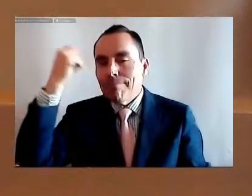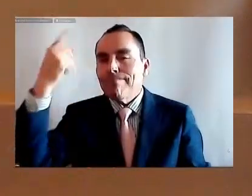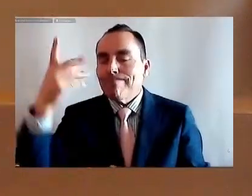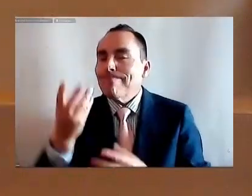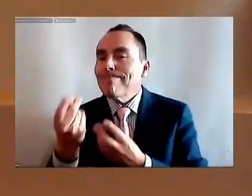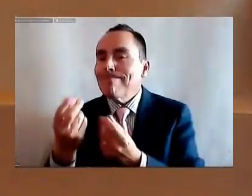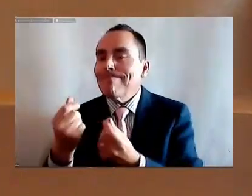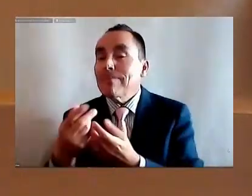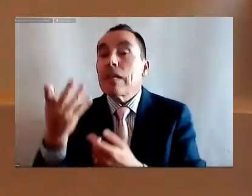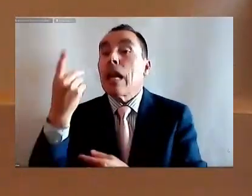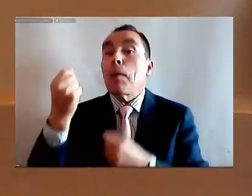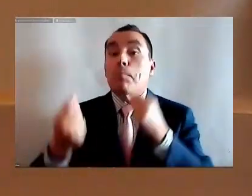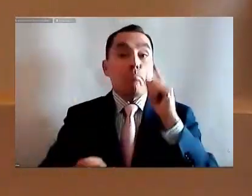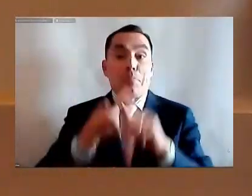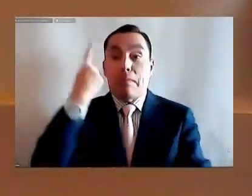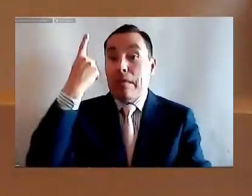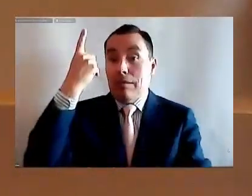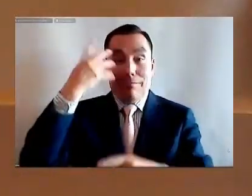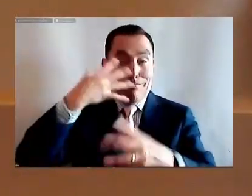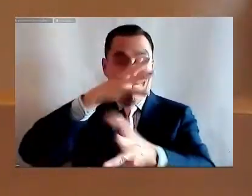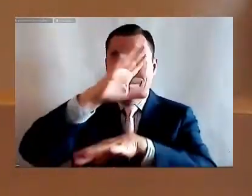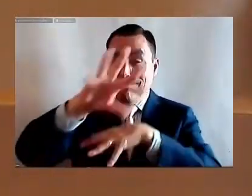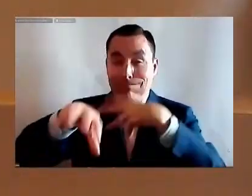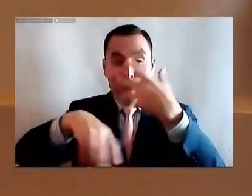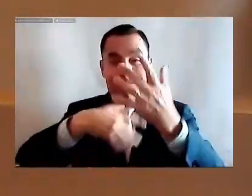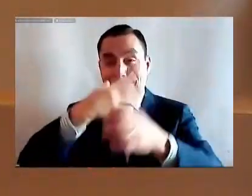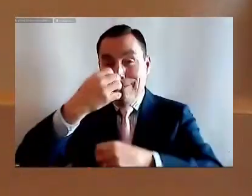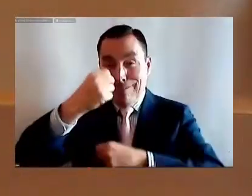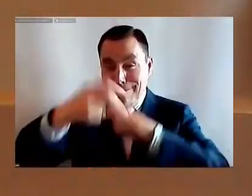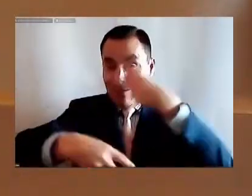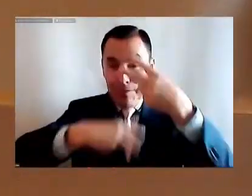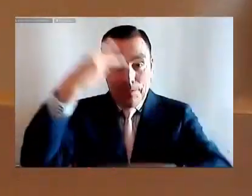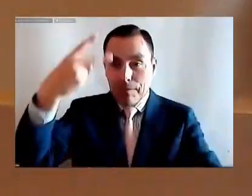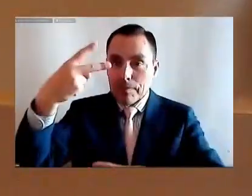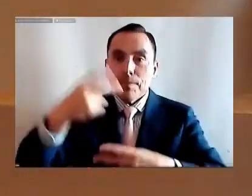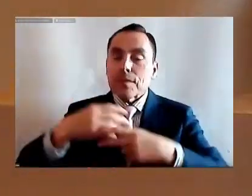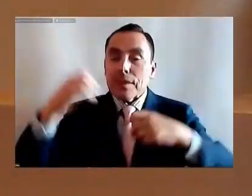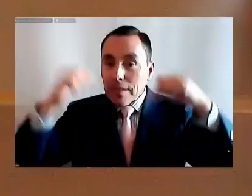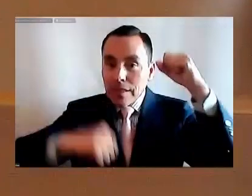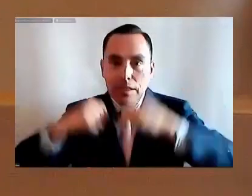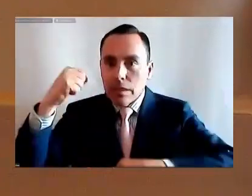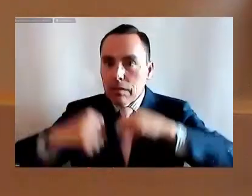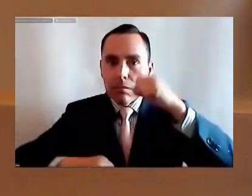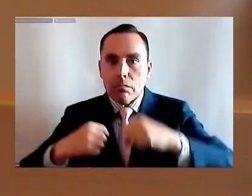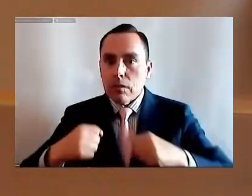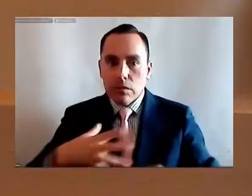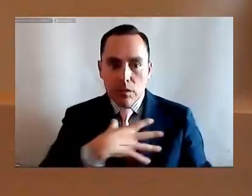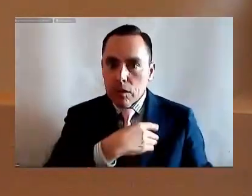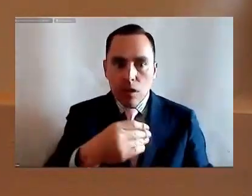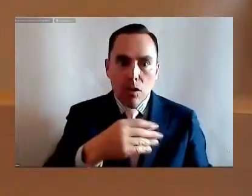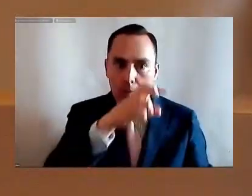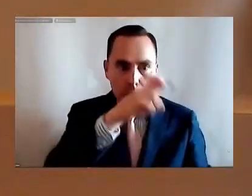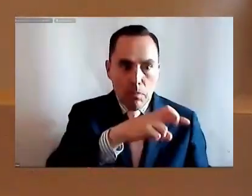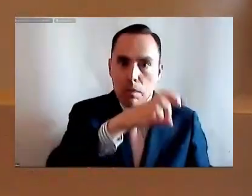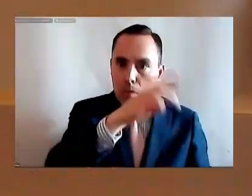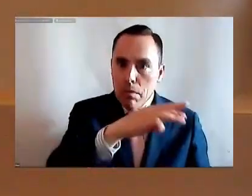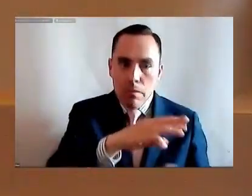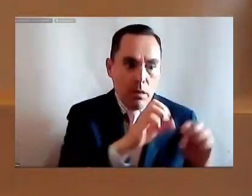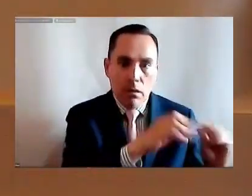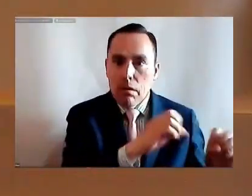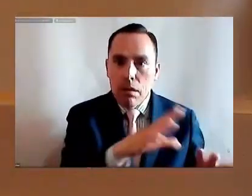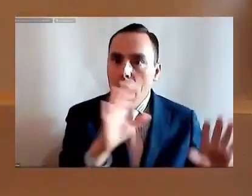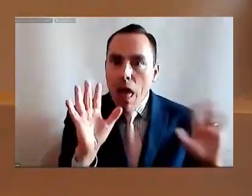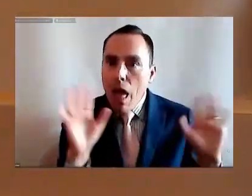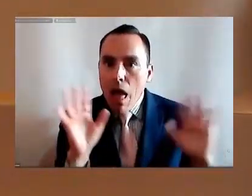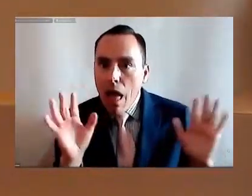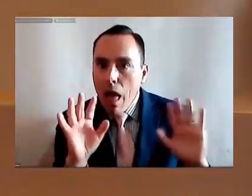revolución industrial de cuando los hijos no eran criados ni por el papá ni por la mamá. Porque yo comenté hace algunos minutos atrás que en